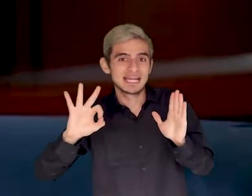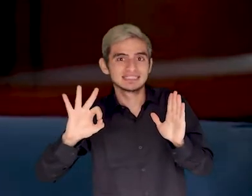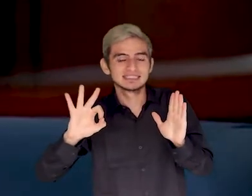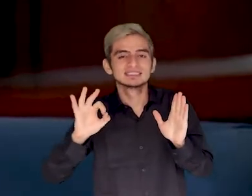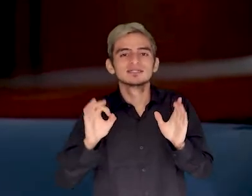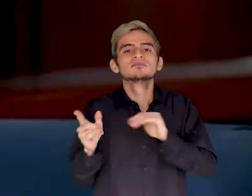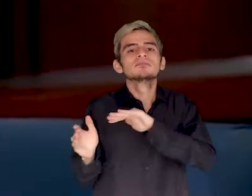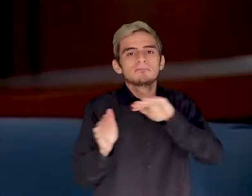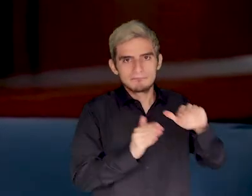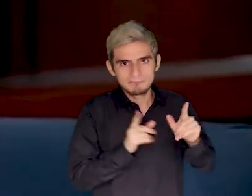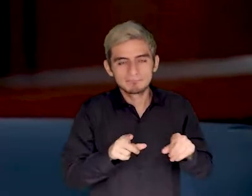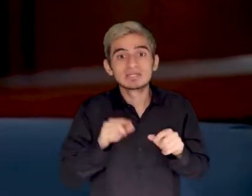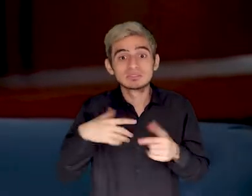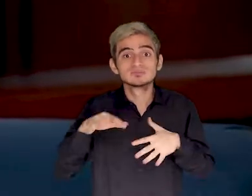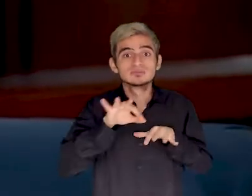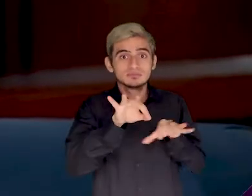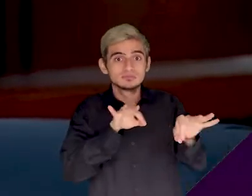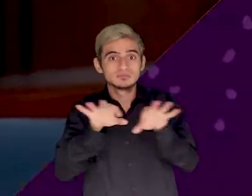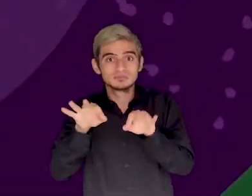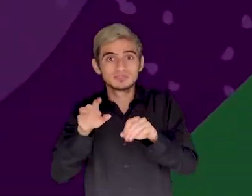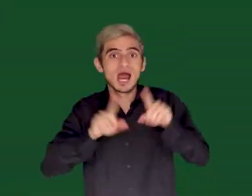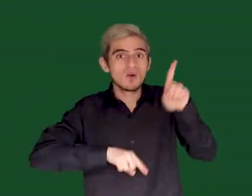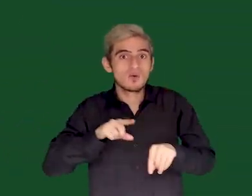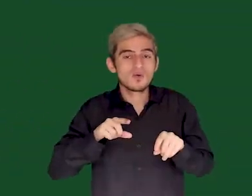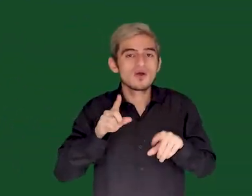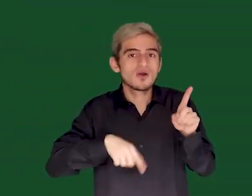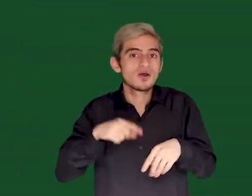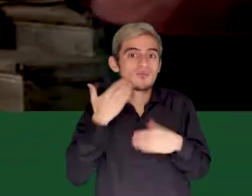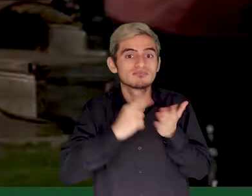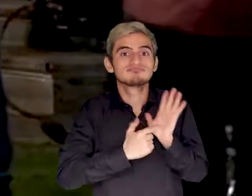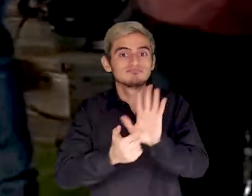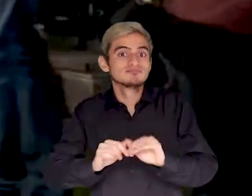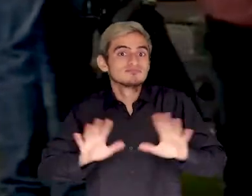y Greta Gerwig con Lady Bird en 2017.